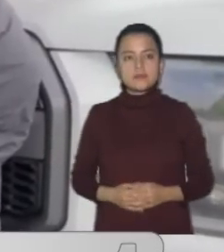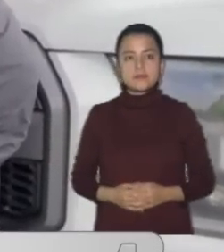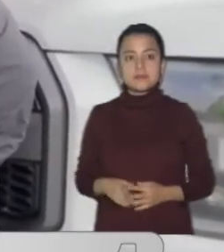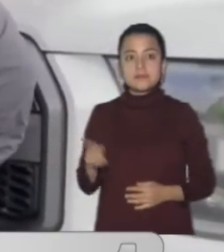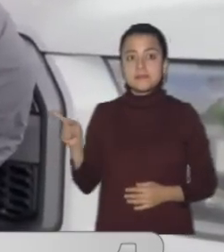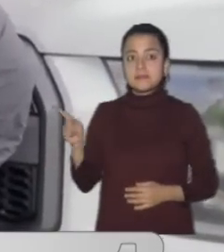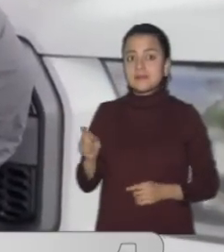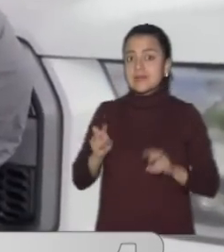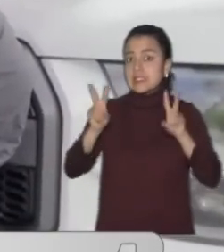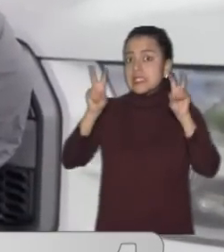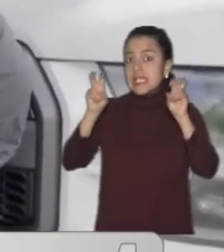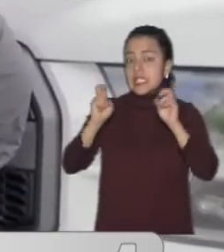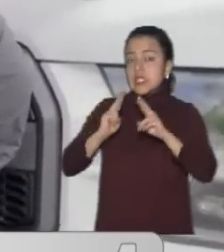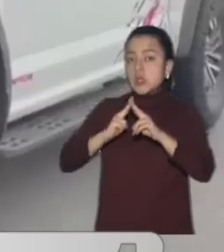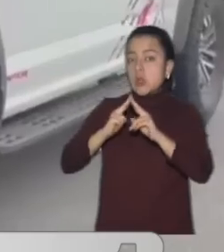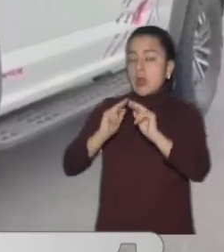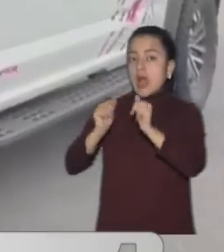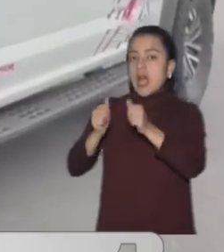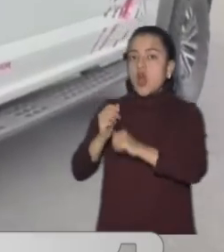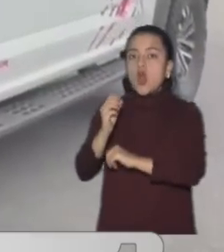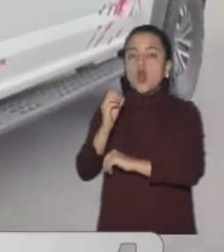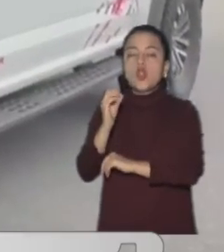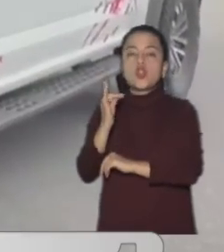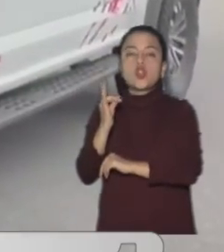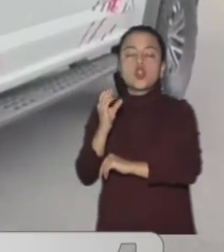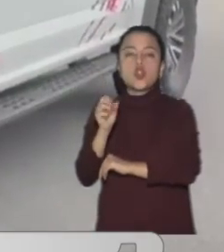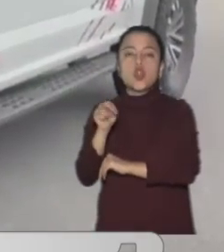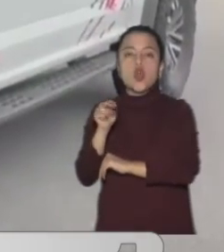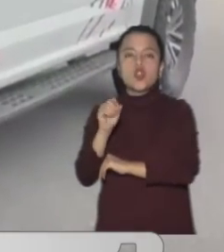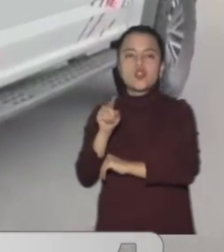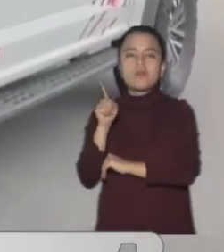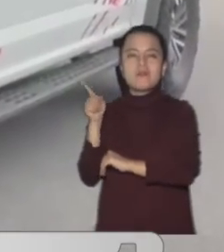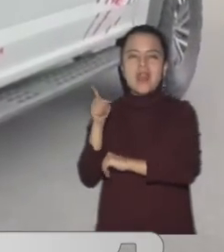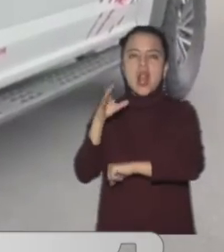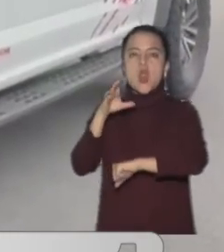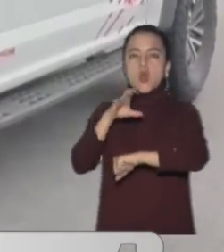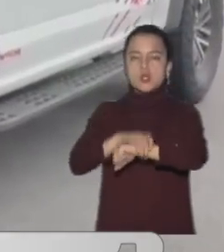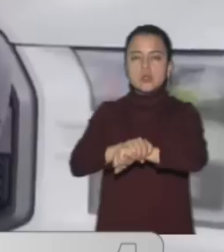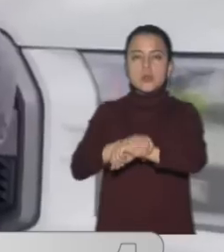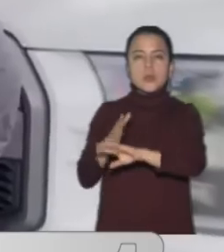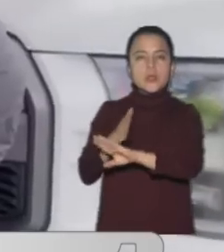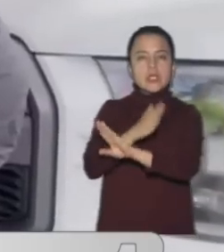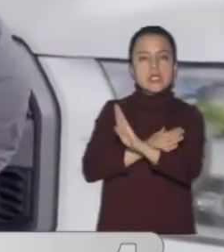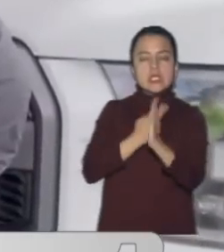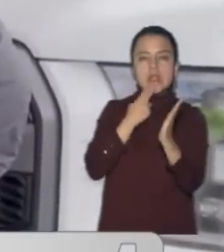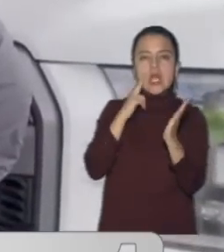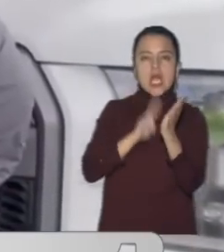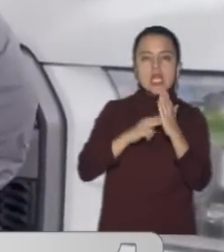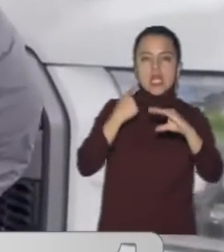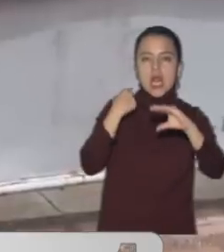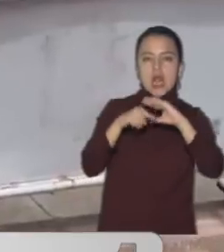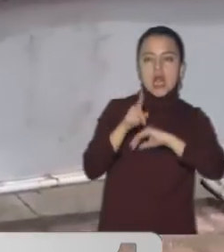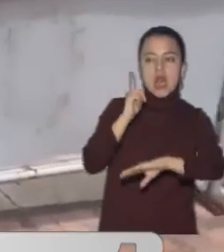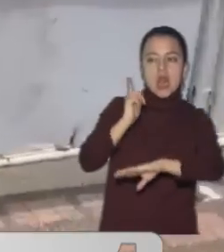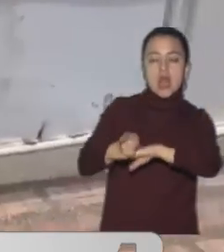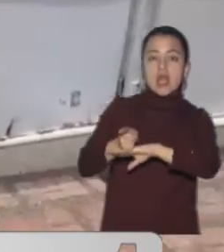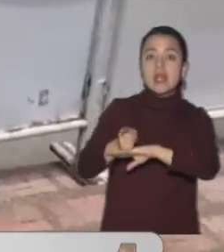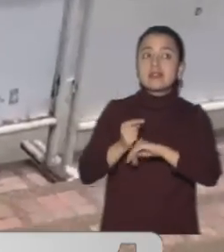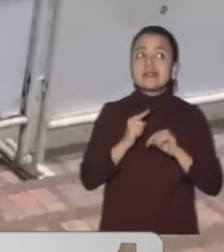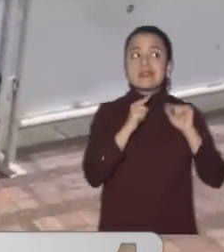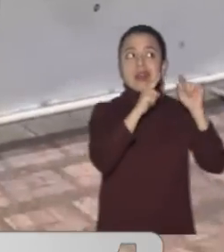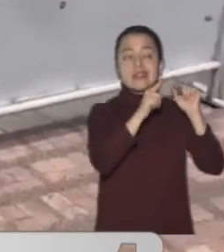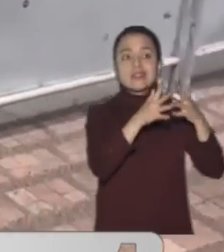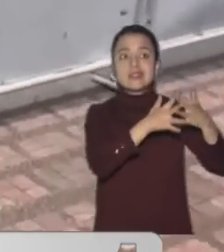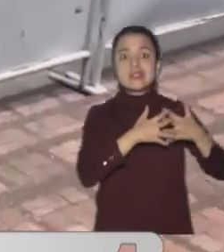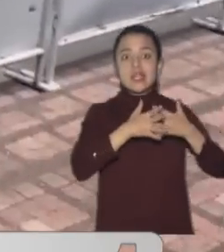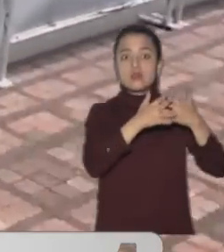fue capturado cuando se desplazaba por una carretera del departamento de Antioquia. Está pedido en extradición por una corte del Distrito de Texas por el envío de